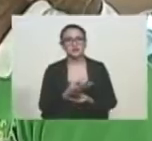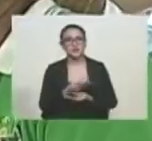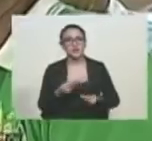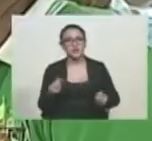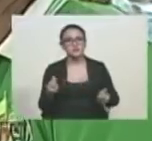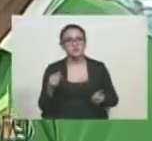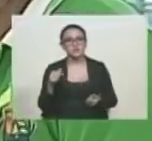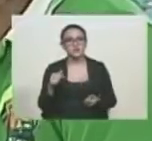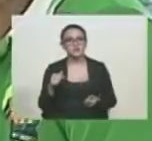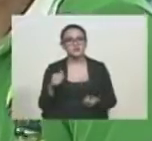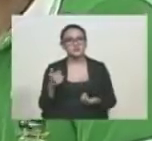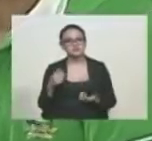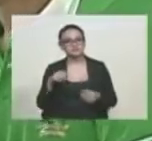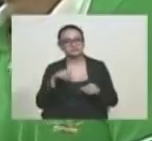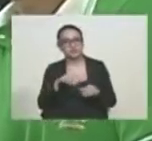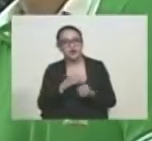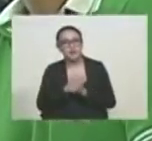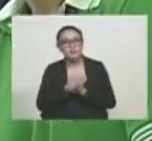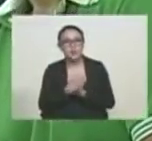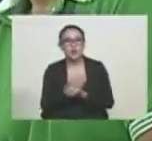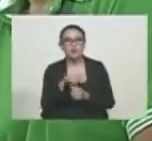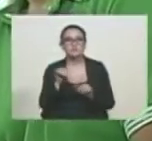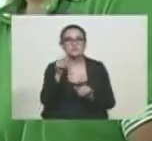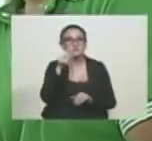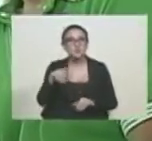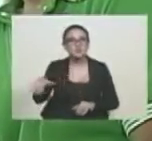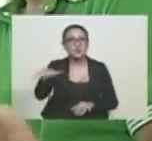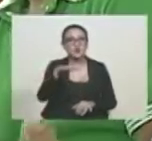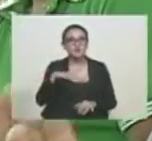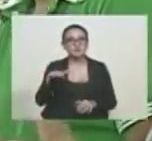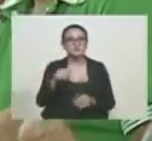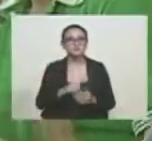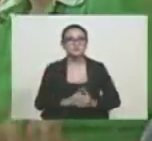curamos en el camino, con amor de ese pueblo.